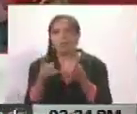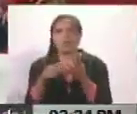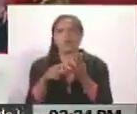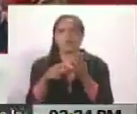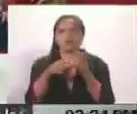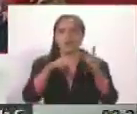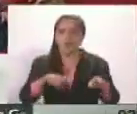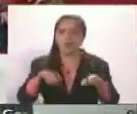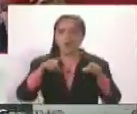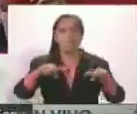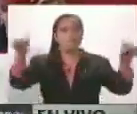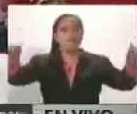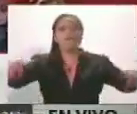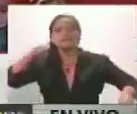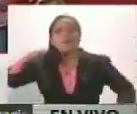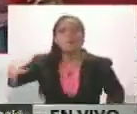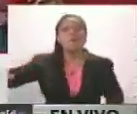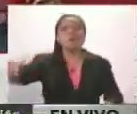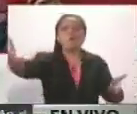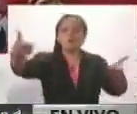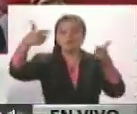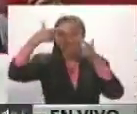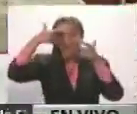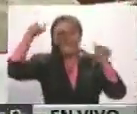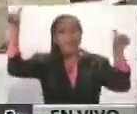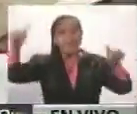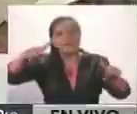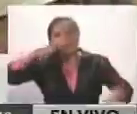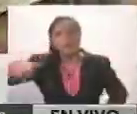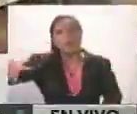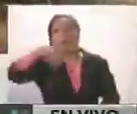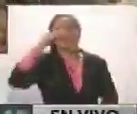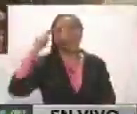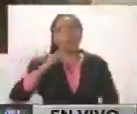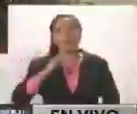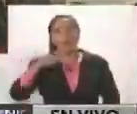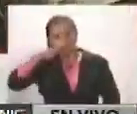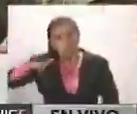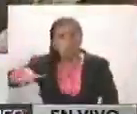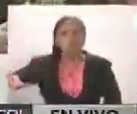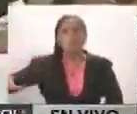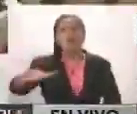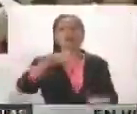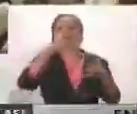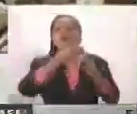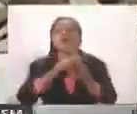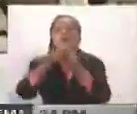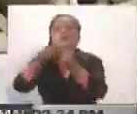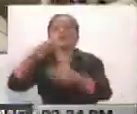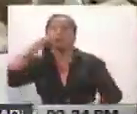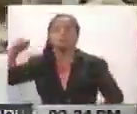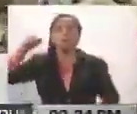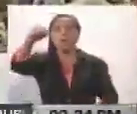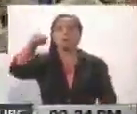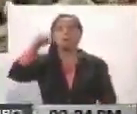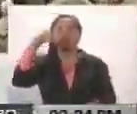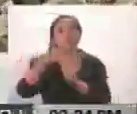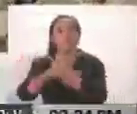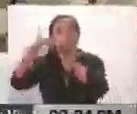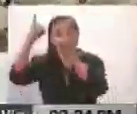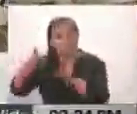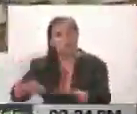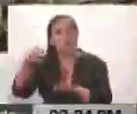campesinos. Este es el pueblo de Chávez, el pueblo de Bolívar, el pueblo que acompaña a Maduro en su decisión de